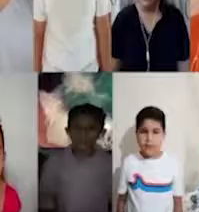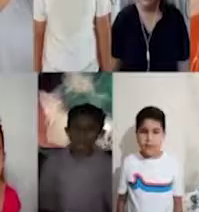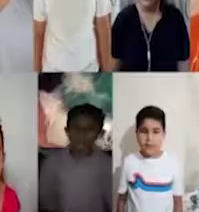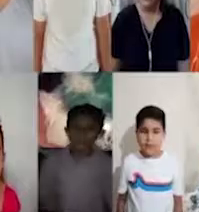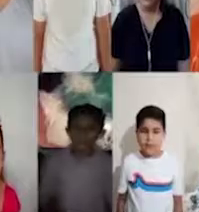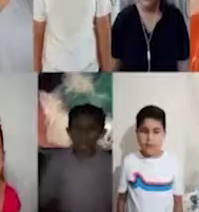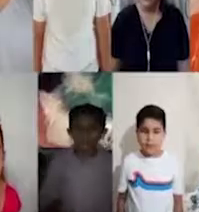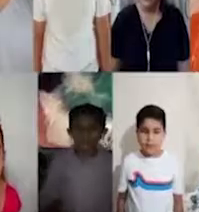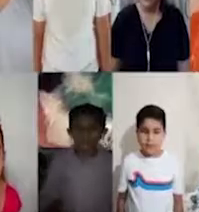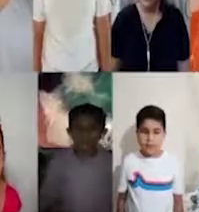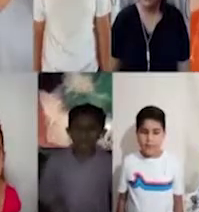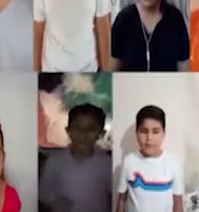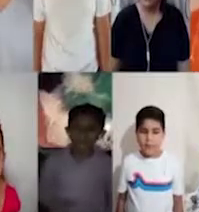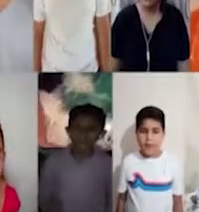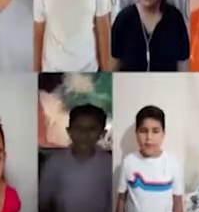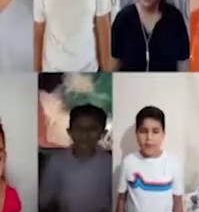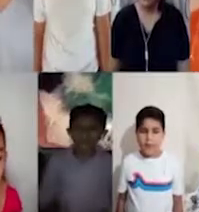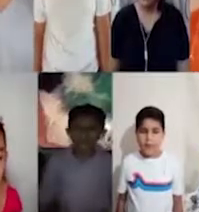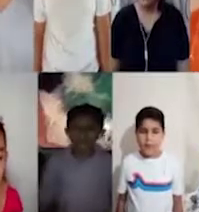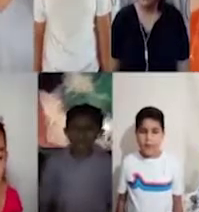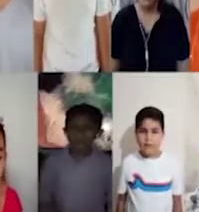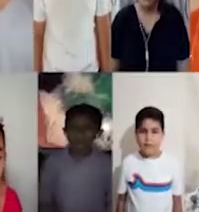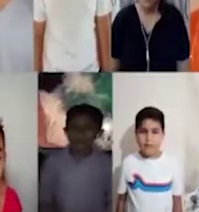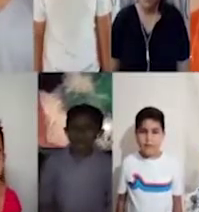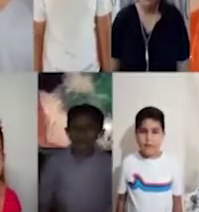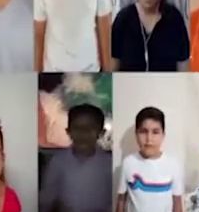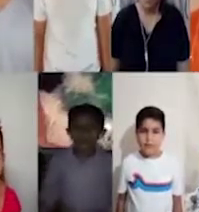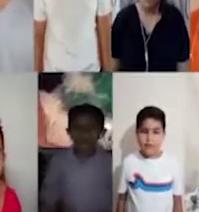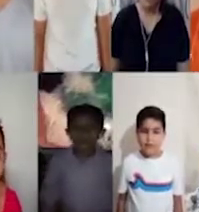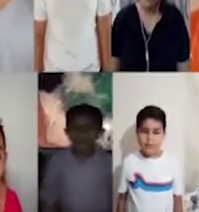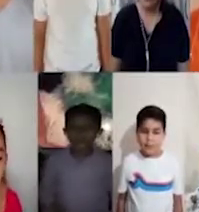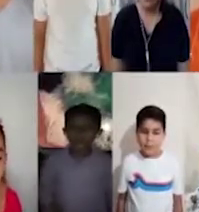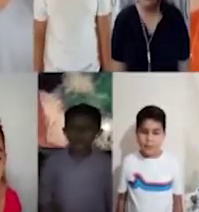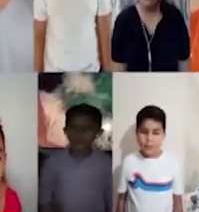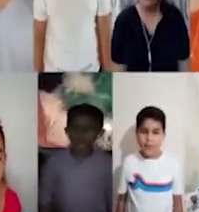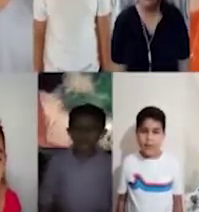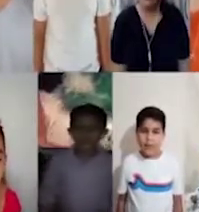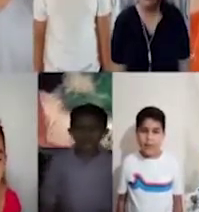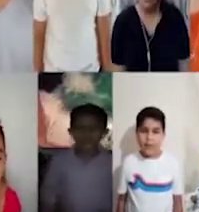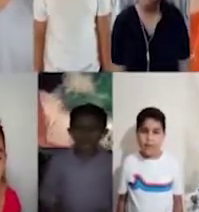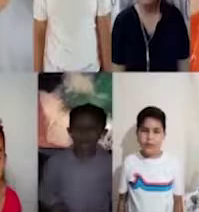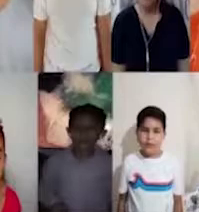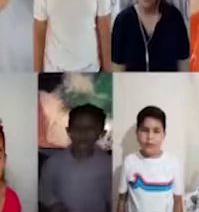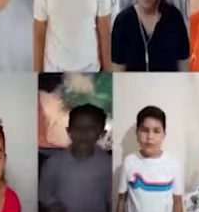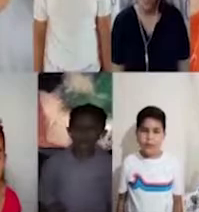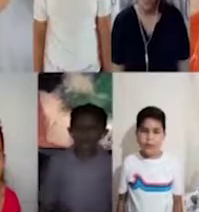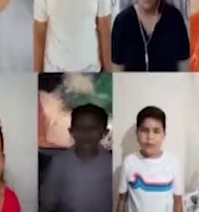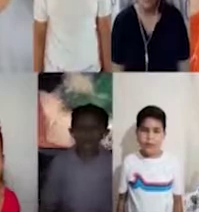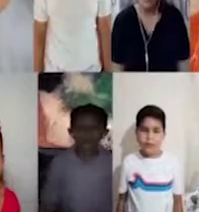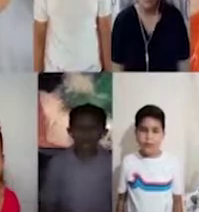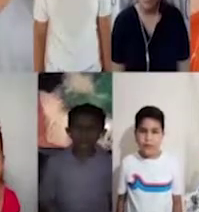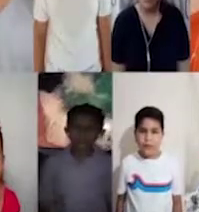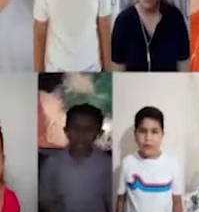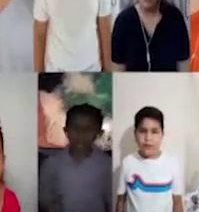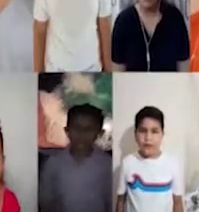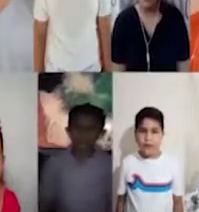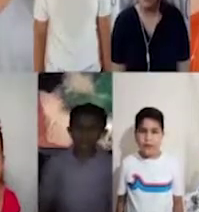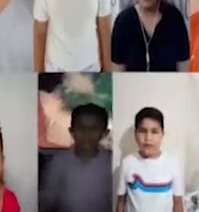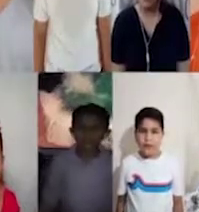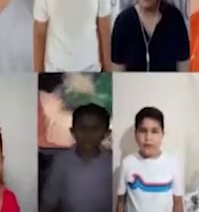la playa se acercó y envidiando a las conchitas por su